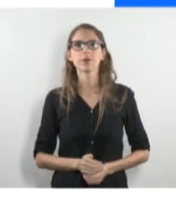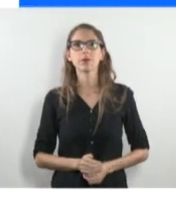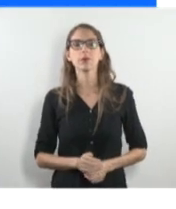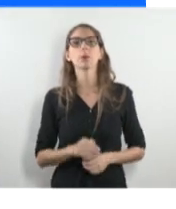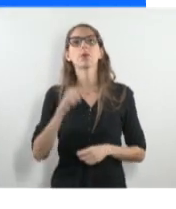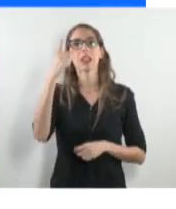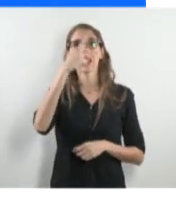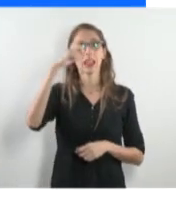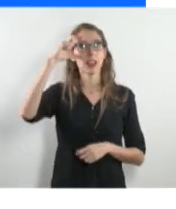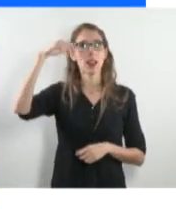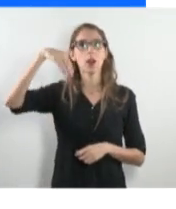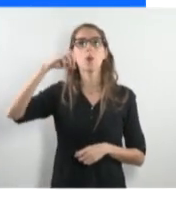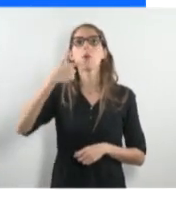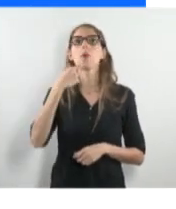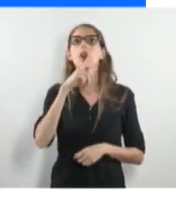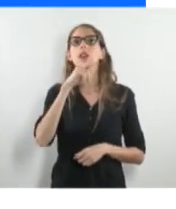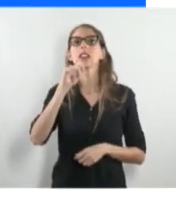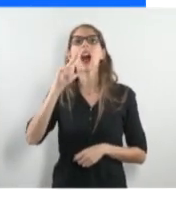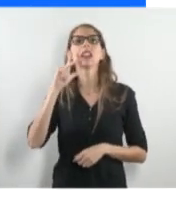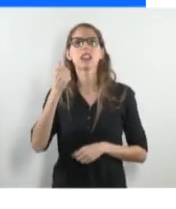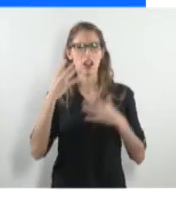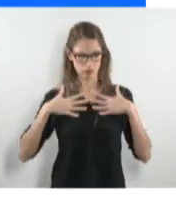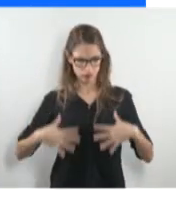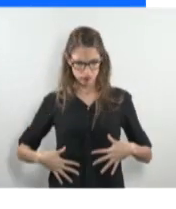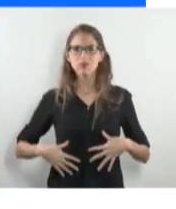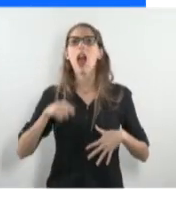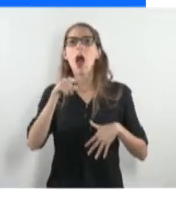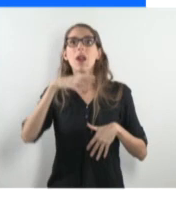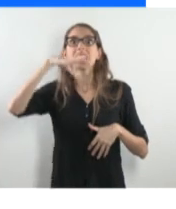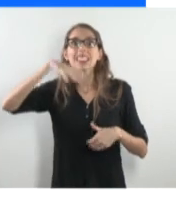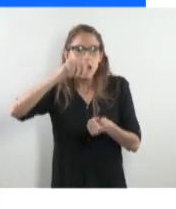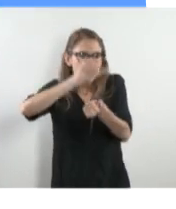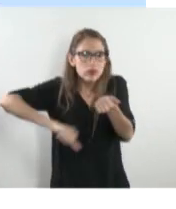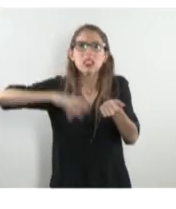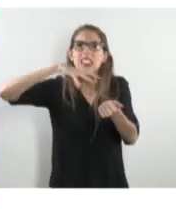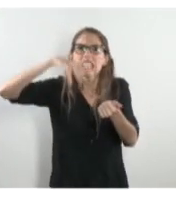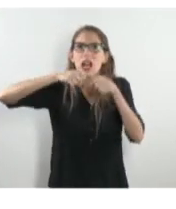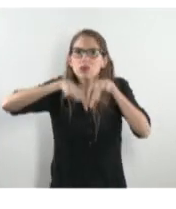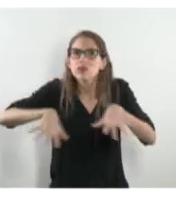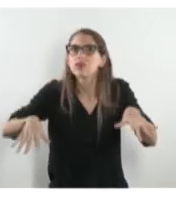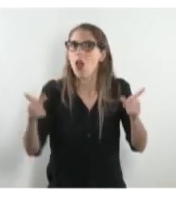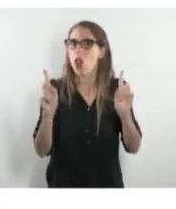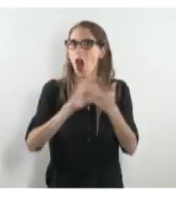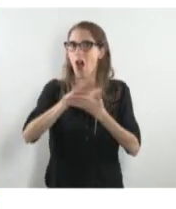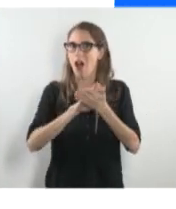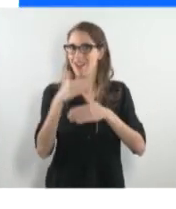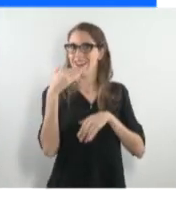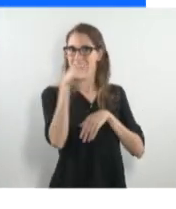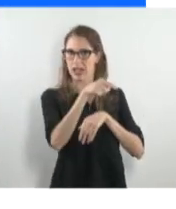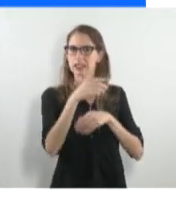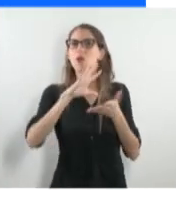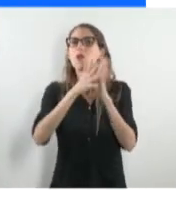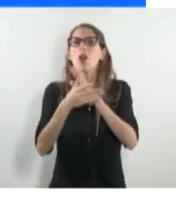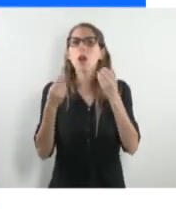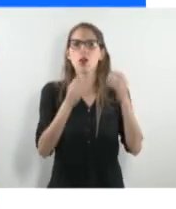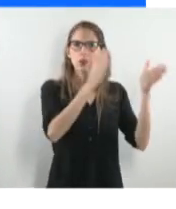La hemostasia es el sistema del organismo que evita la pérdida de sangre tras una rotura vascular. El proceso puede ser dividido en